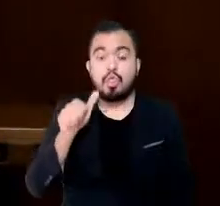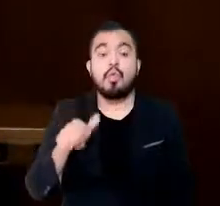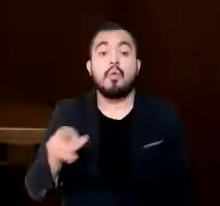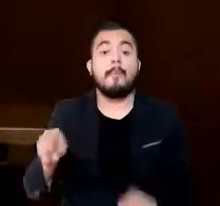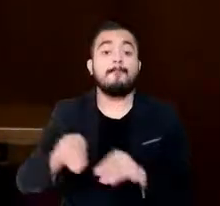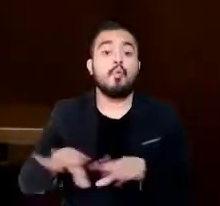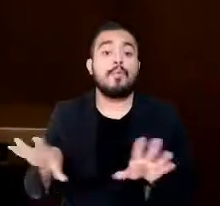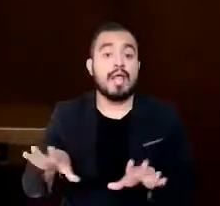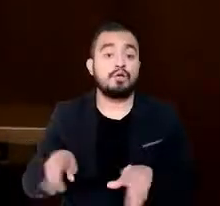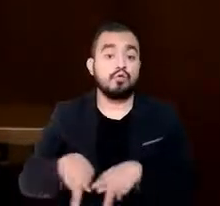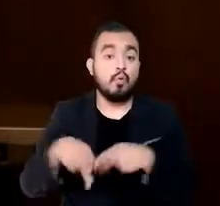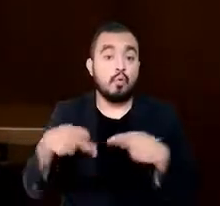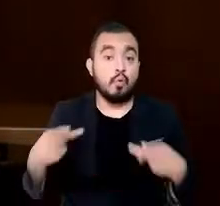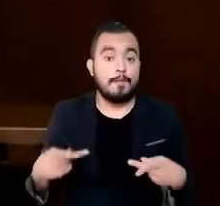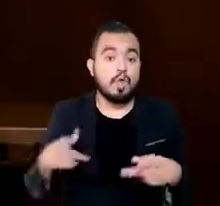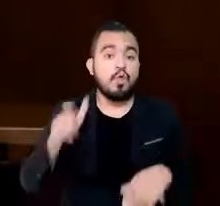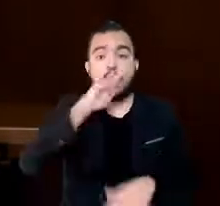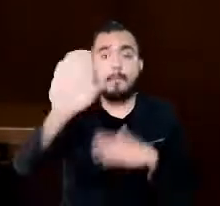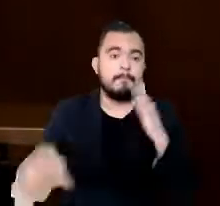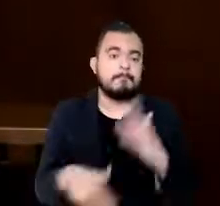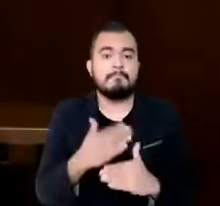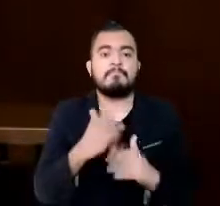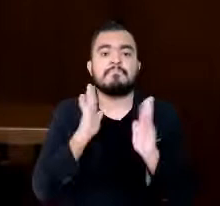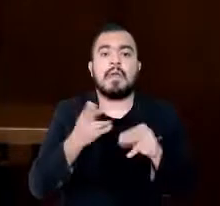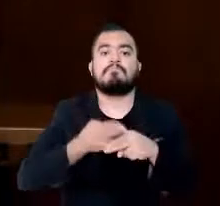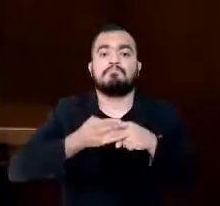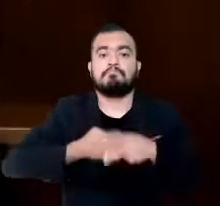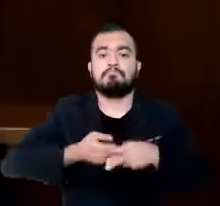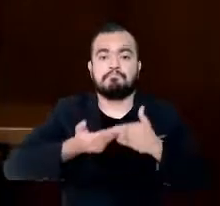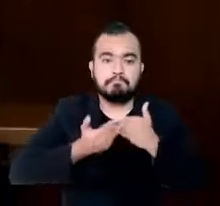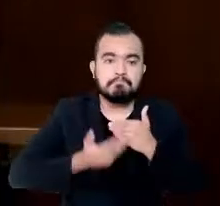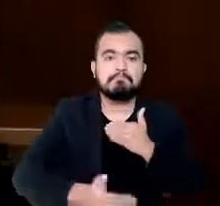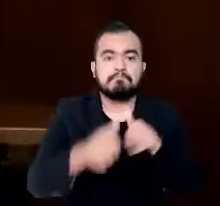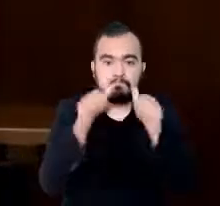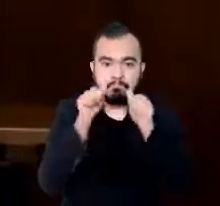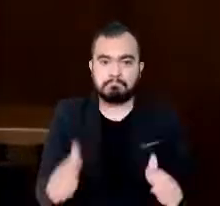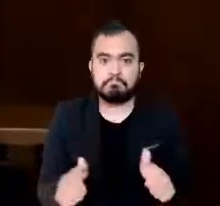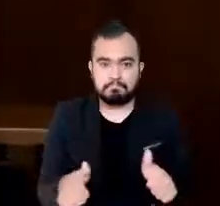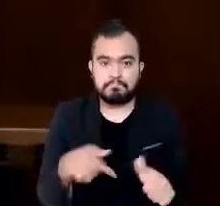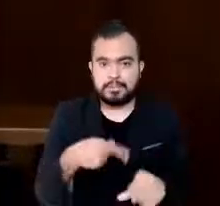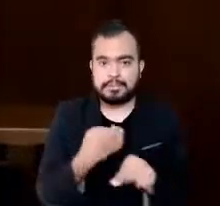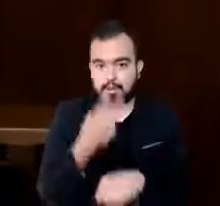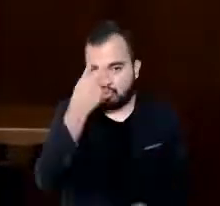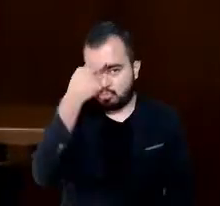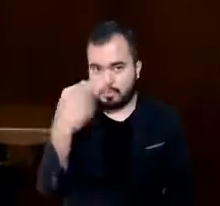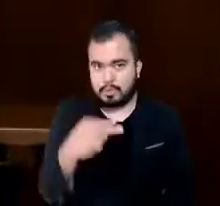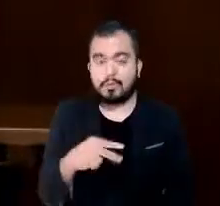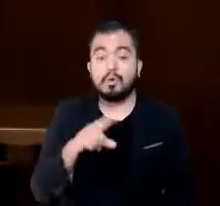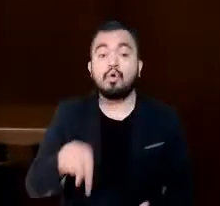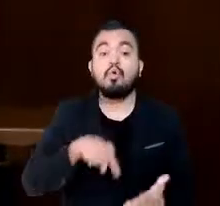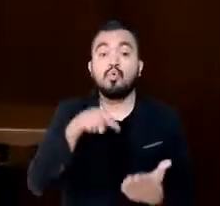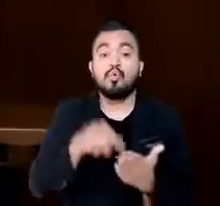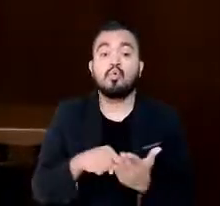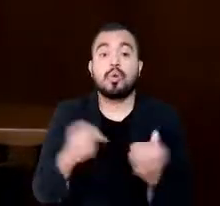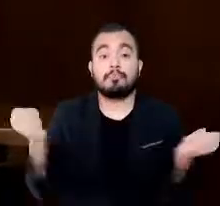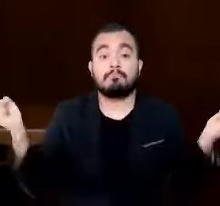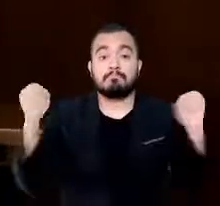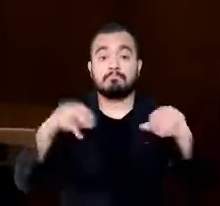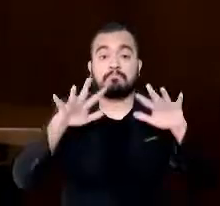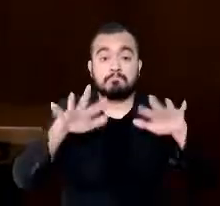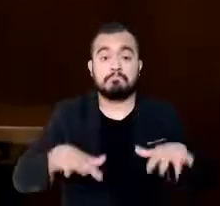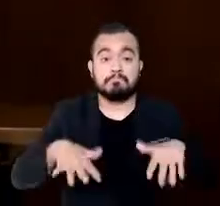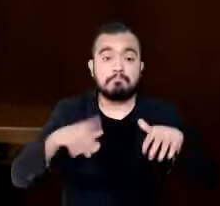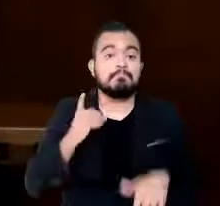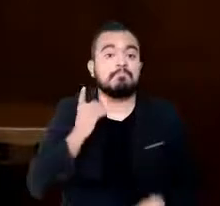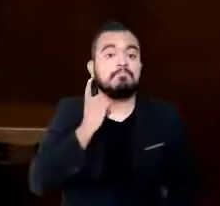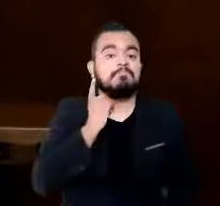de su publicación en el periódico oficial de Gaceta de Gobierno en el Estado de México, dado en el Palacio del Poder Legislativo, en la